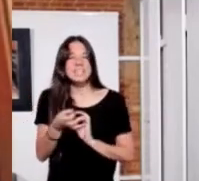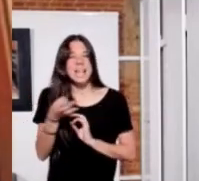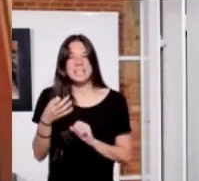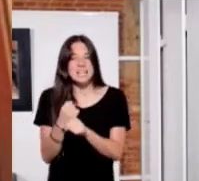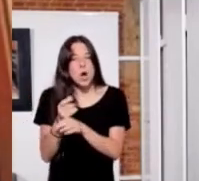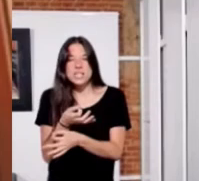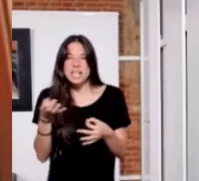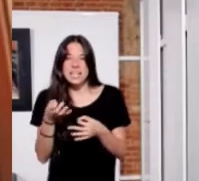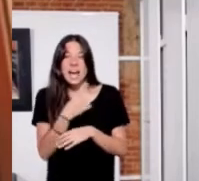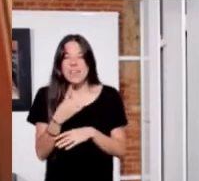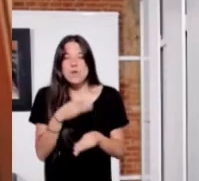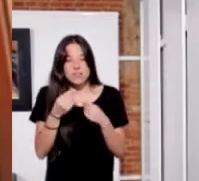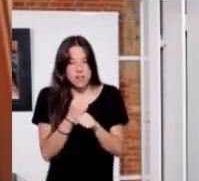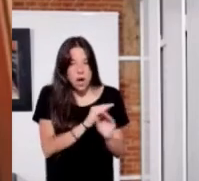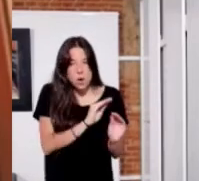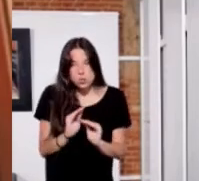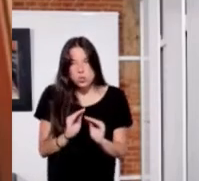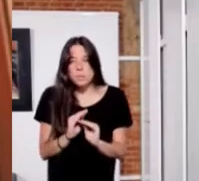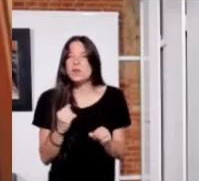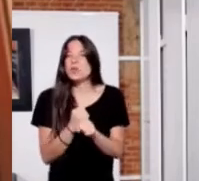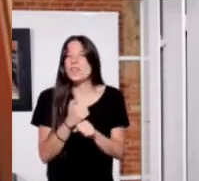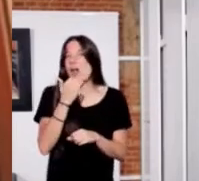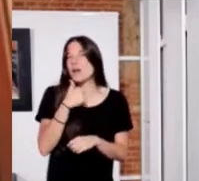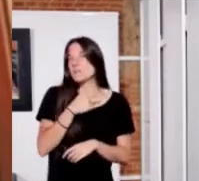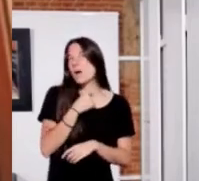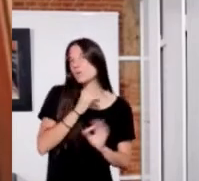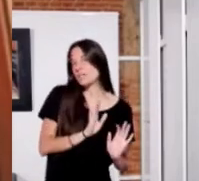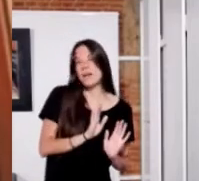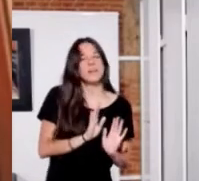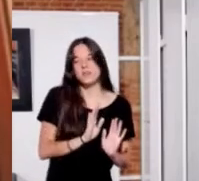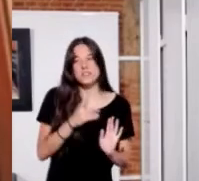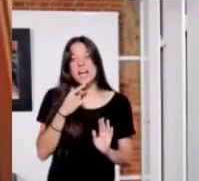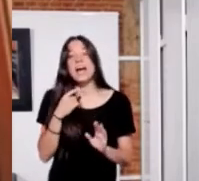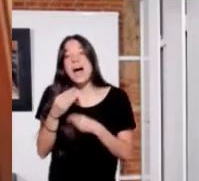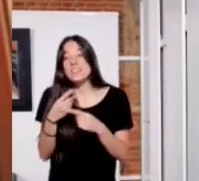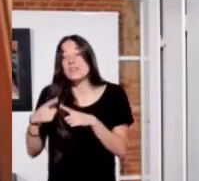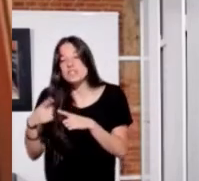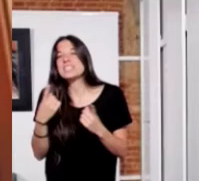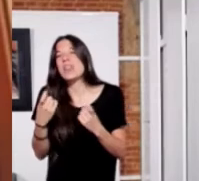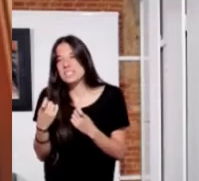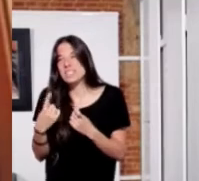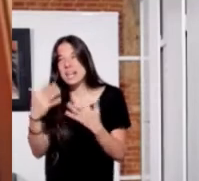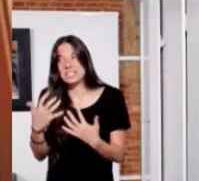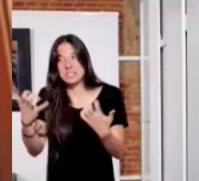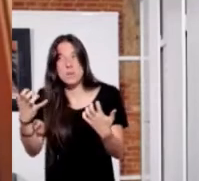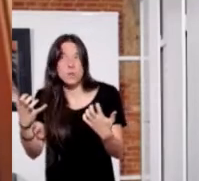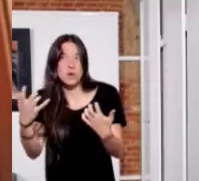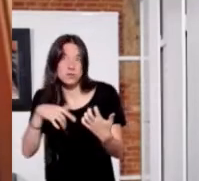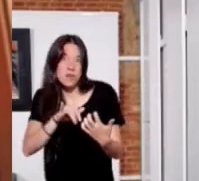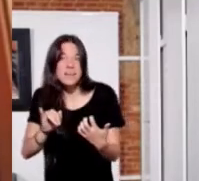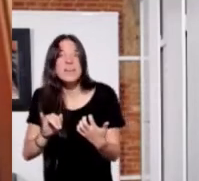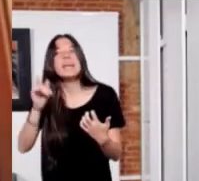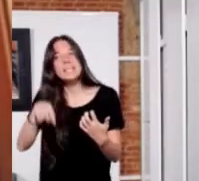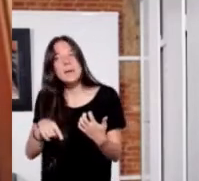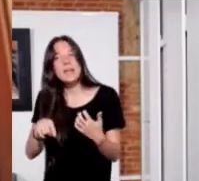su instrumento, pero no tocamos la pieza que queremos, tocamos la pieza que pertoca dada la audiencia a la que tenemos y la preparación de esa audiencia